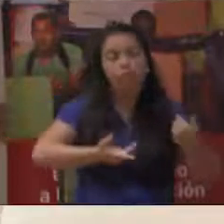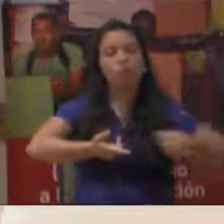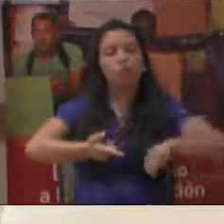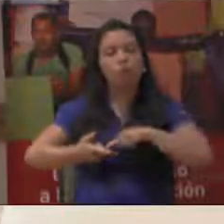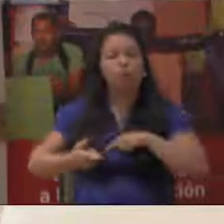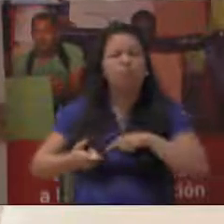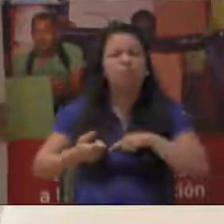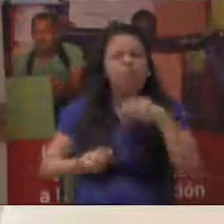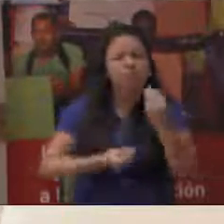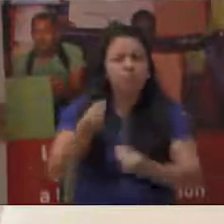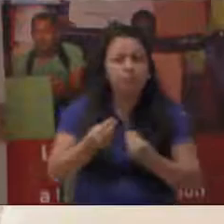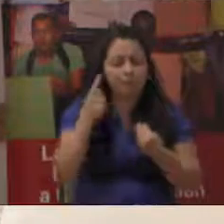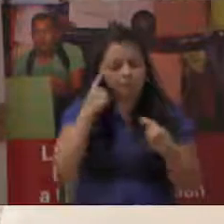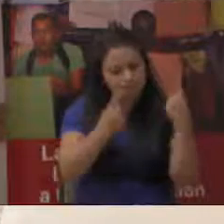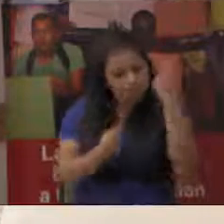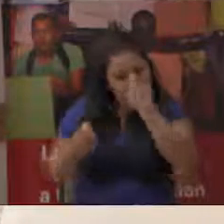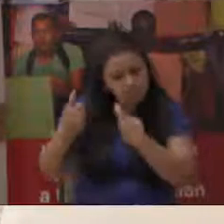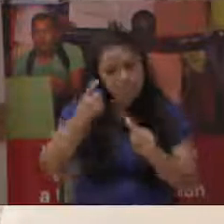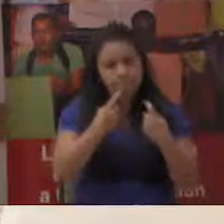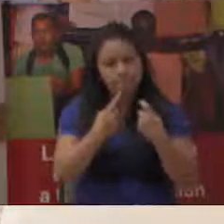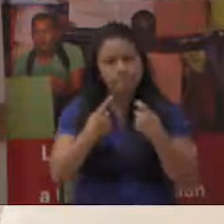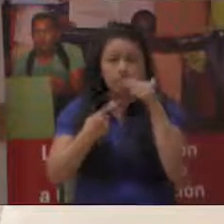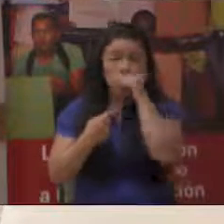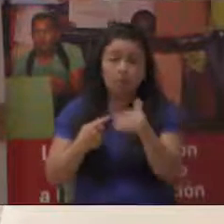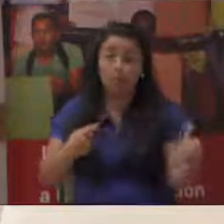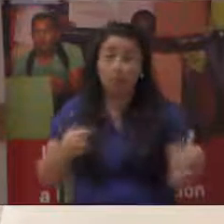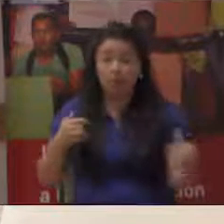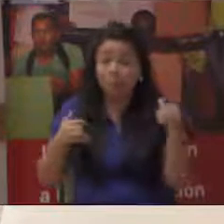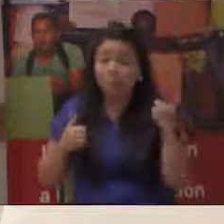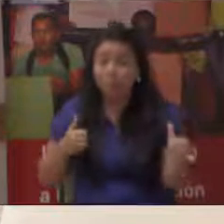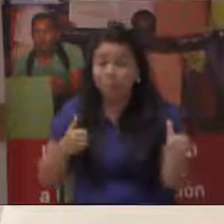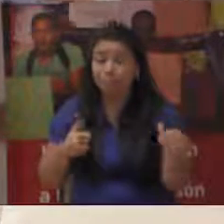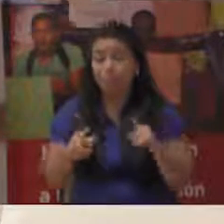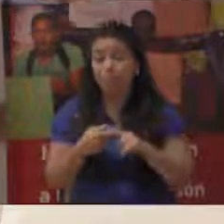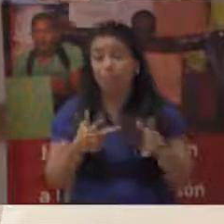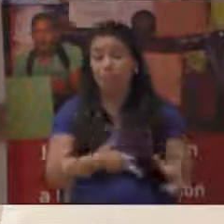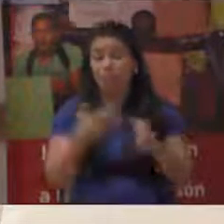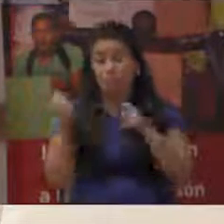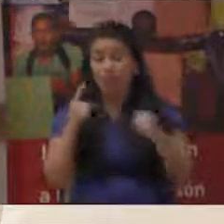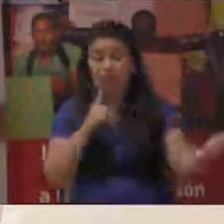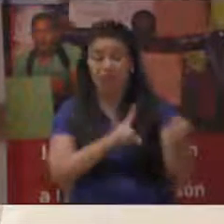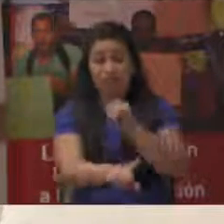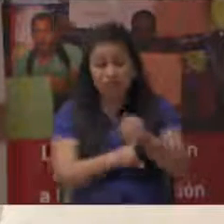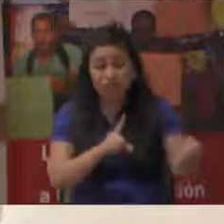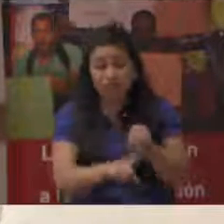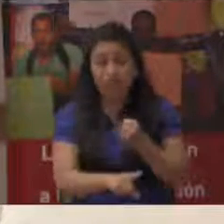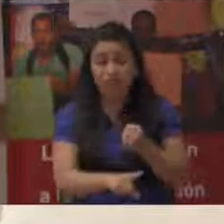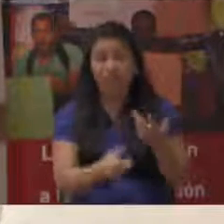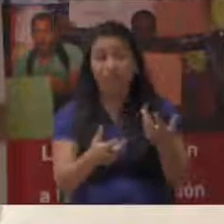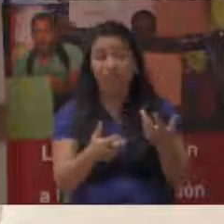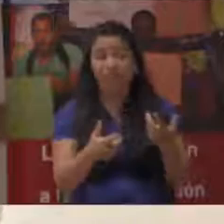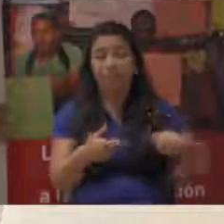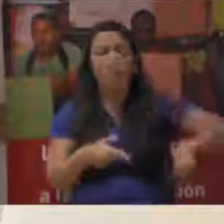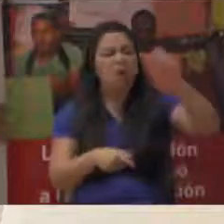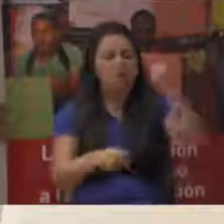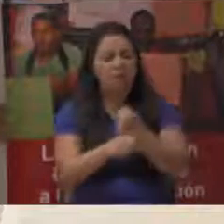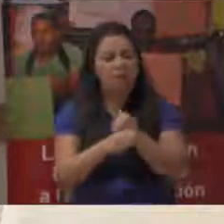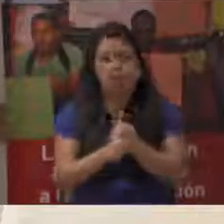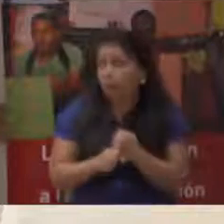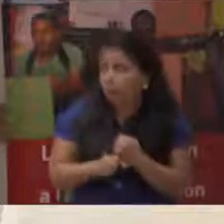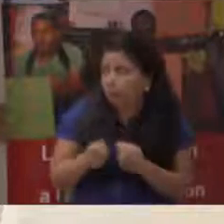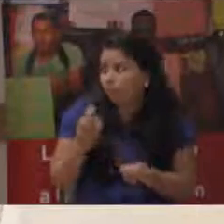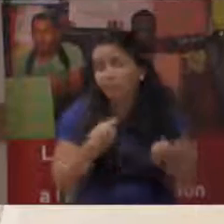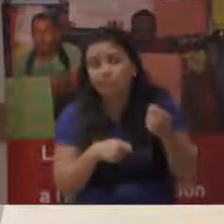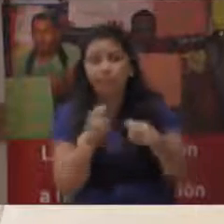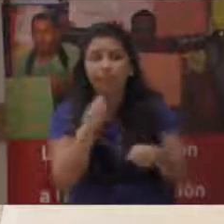reflexionar profundamente. Cuando un niño es abusado, cuando un niño es golpeado, cuando un niño lo ponen a trabajar y no a